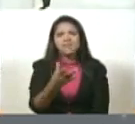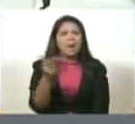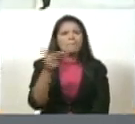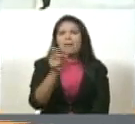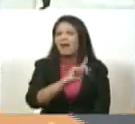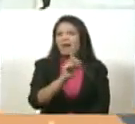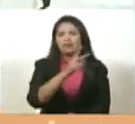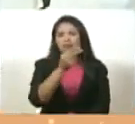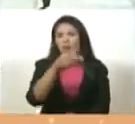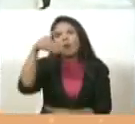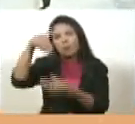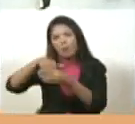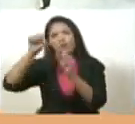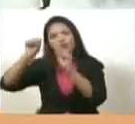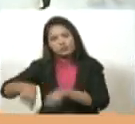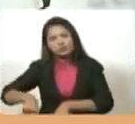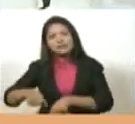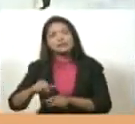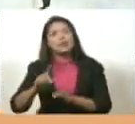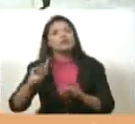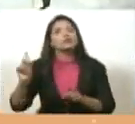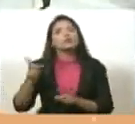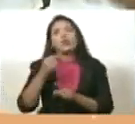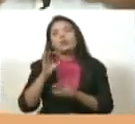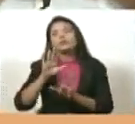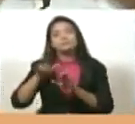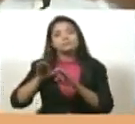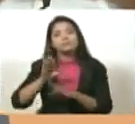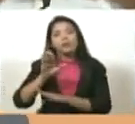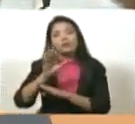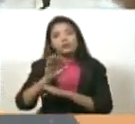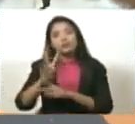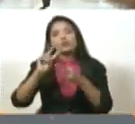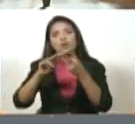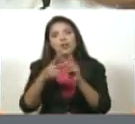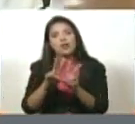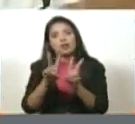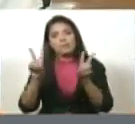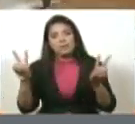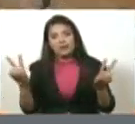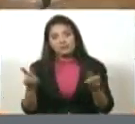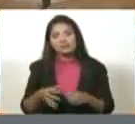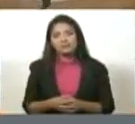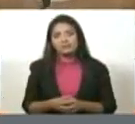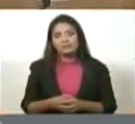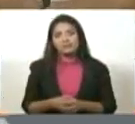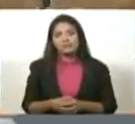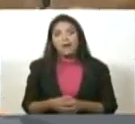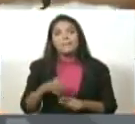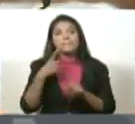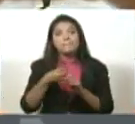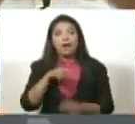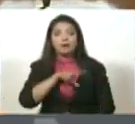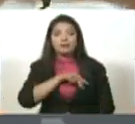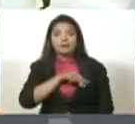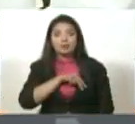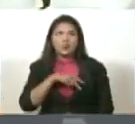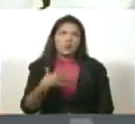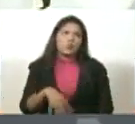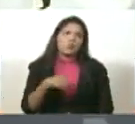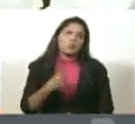sí. Salgan a decir y apostar por el futuro, por la paz. Y la maquinaria del carnet de la patria, que ha sido